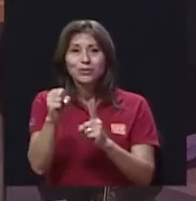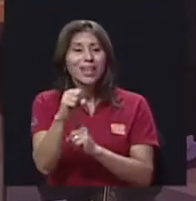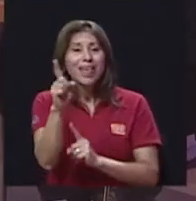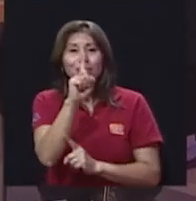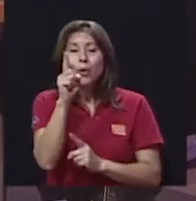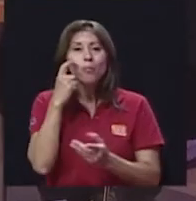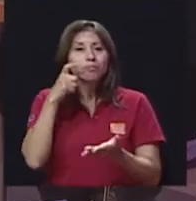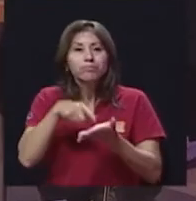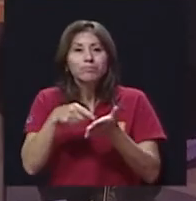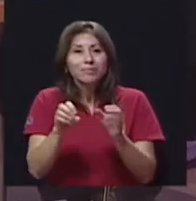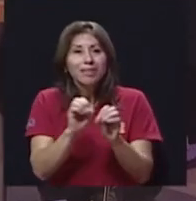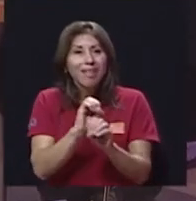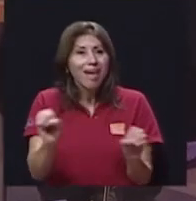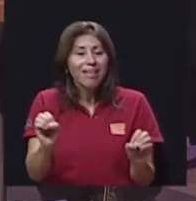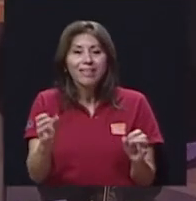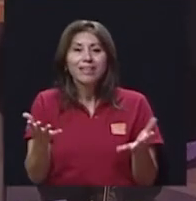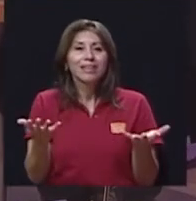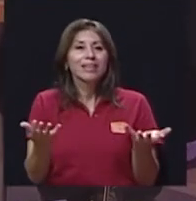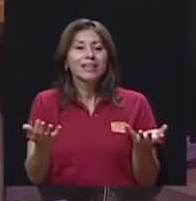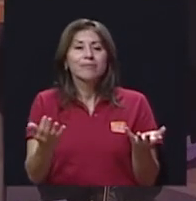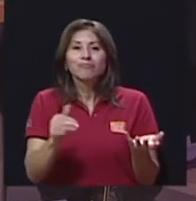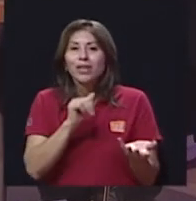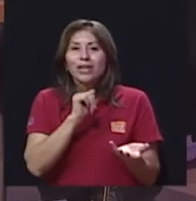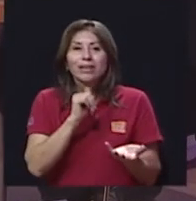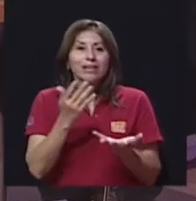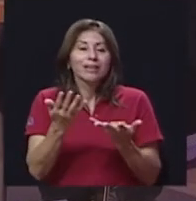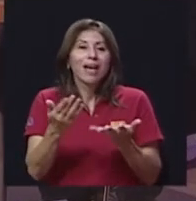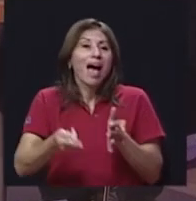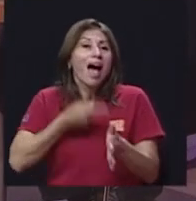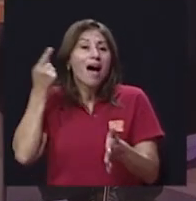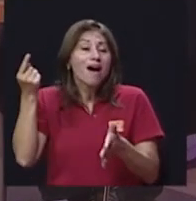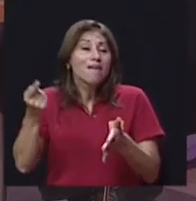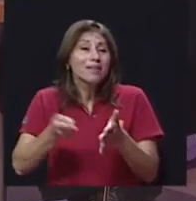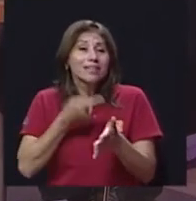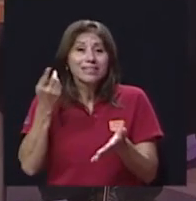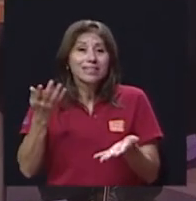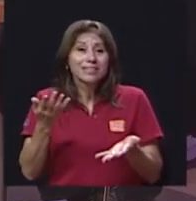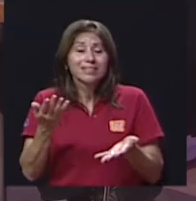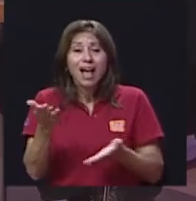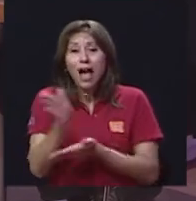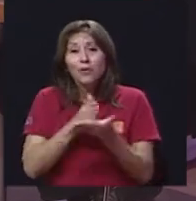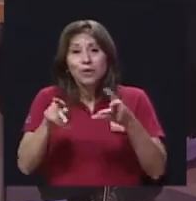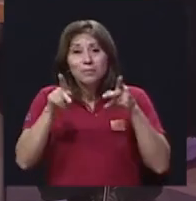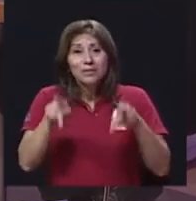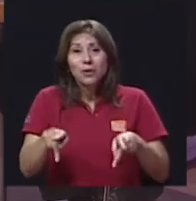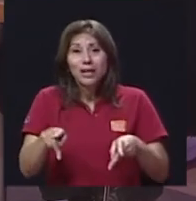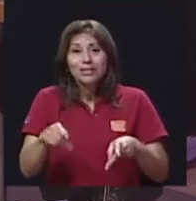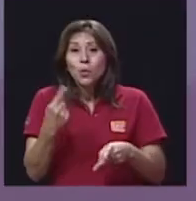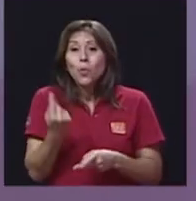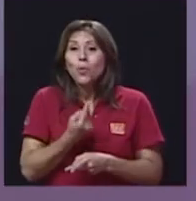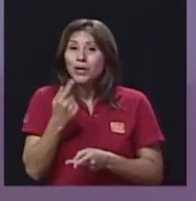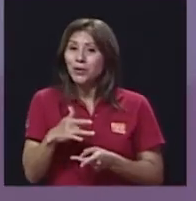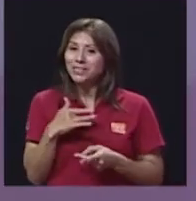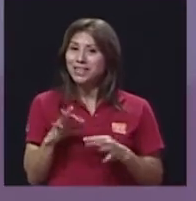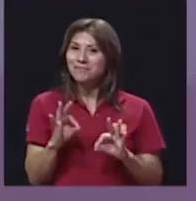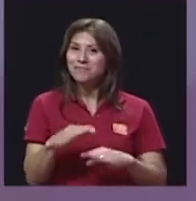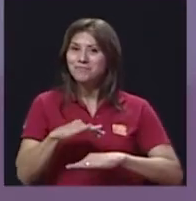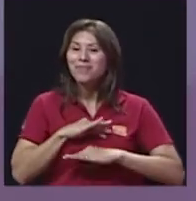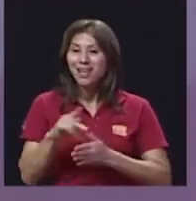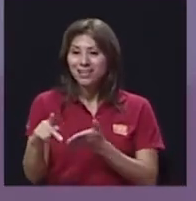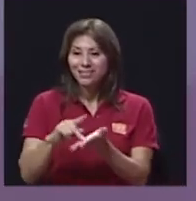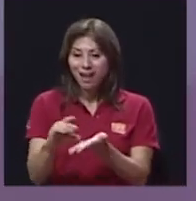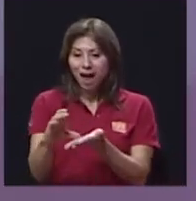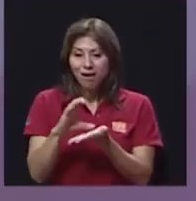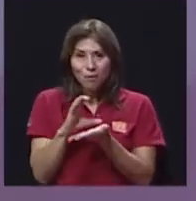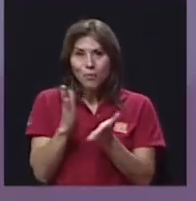sin tener ni siquiera digamos como habérselo lo único que puede ser gratificante para que unas personas de su trabajo que es el salario a no exactos hemos